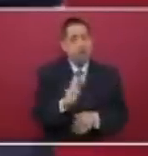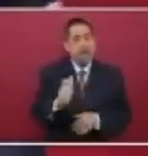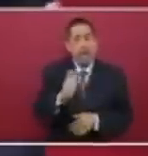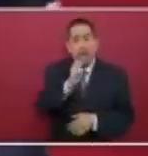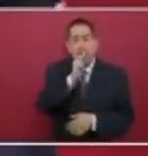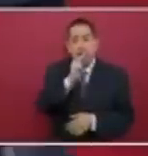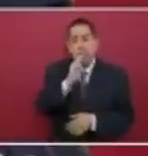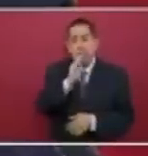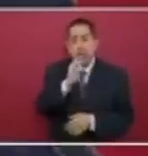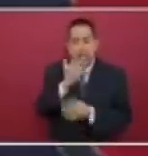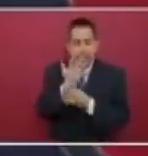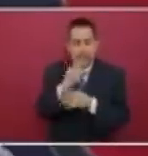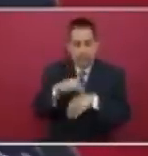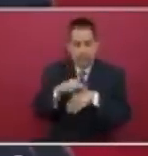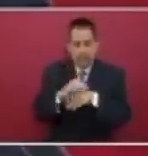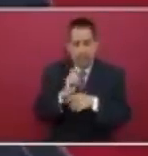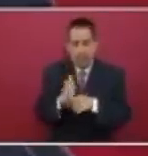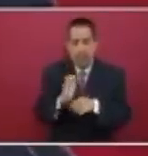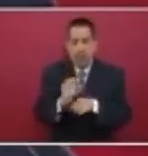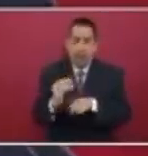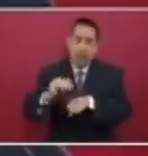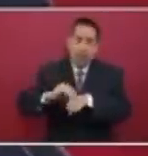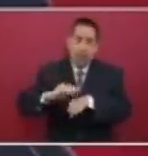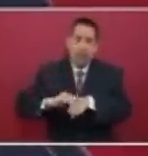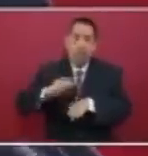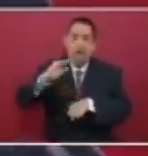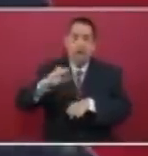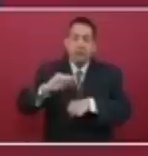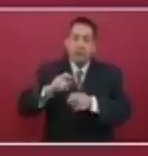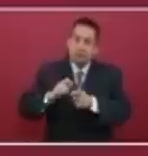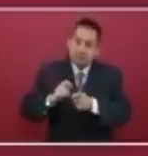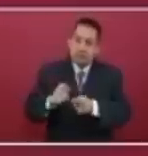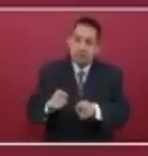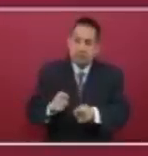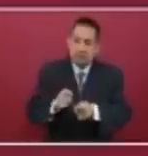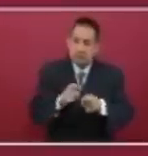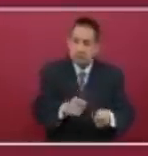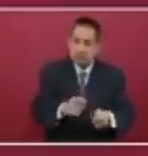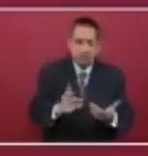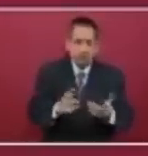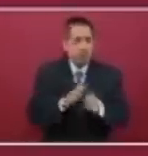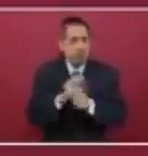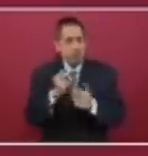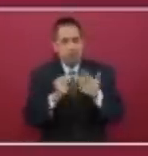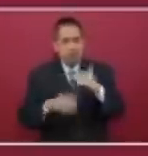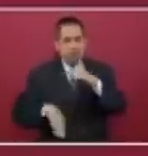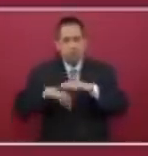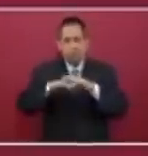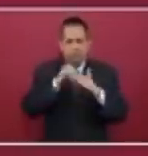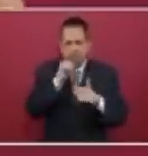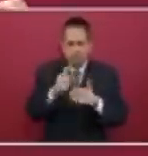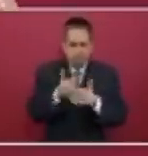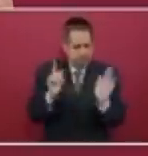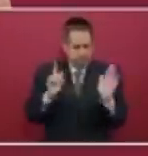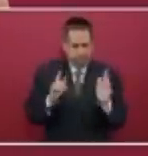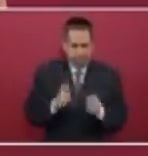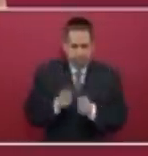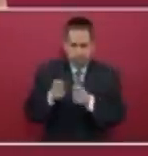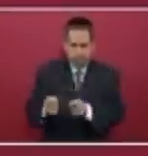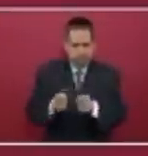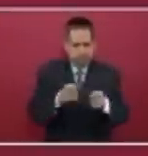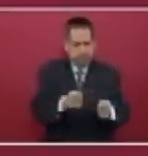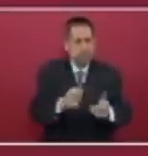a la gente y van a recibir más y todo lo que se requiera no hay límite en cuanto a eso